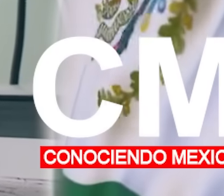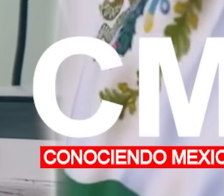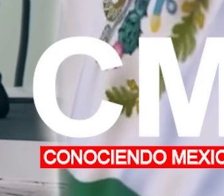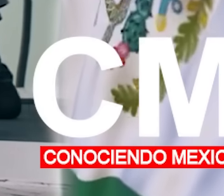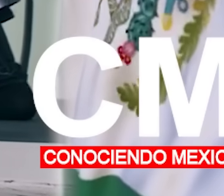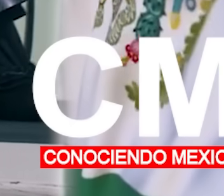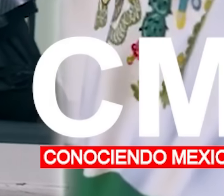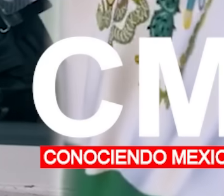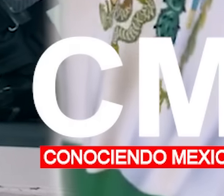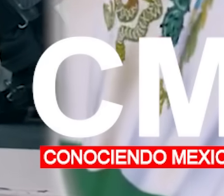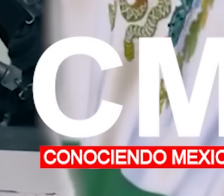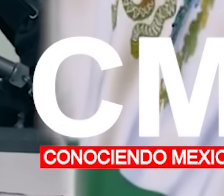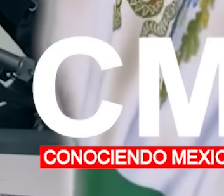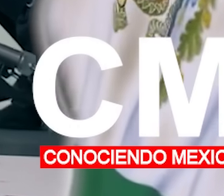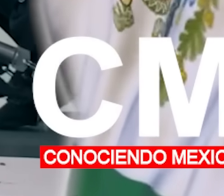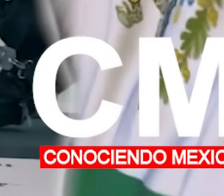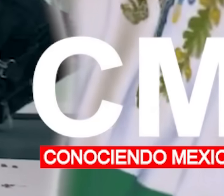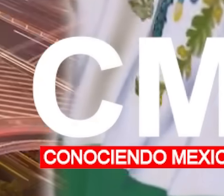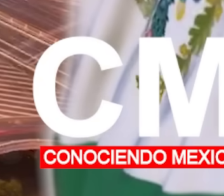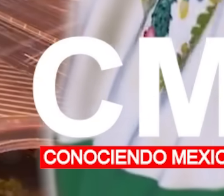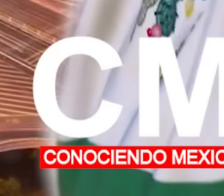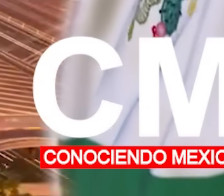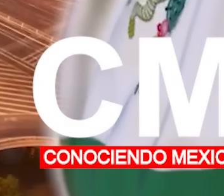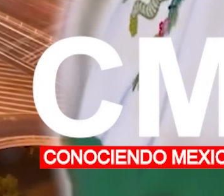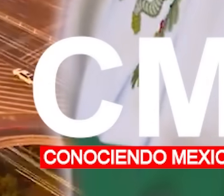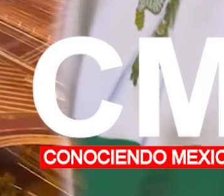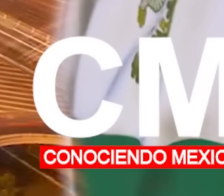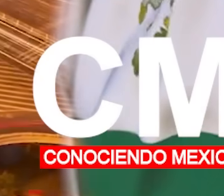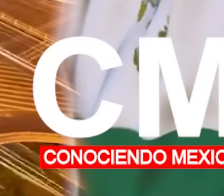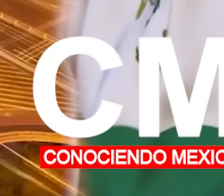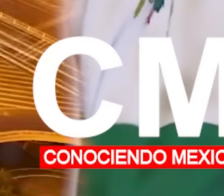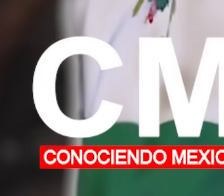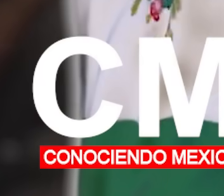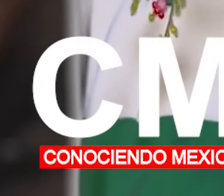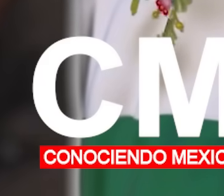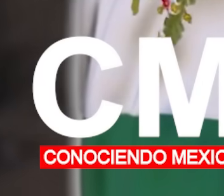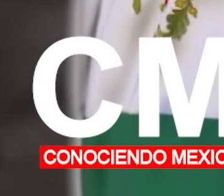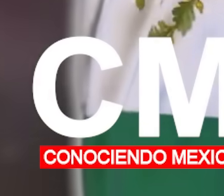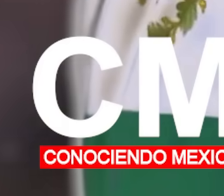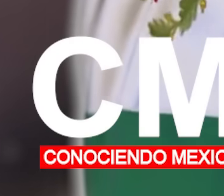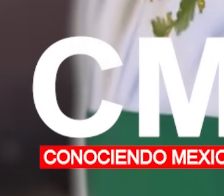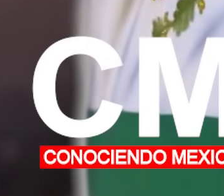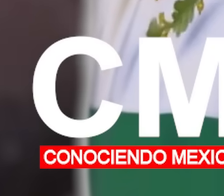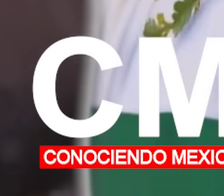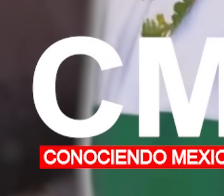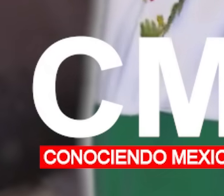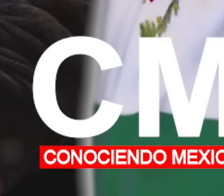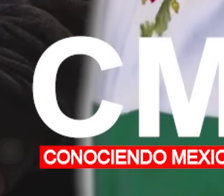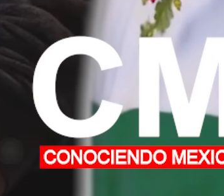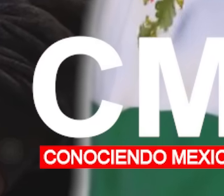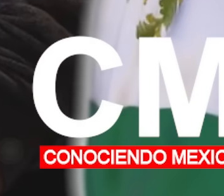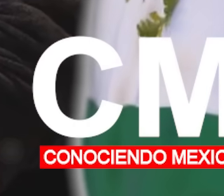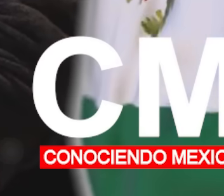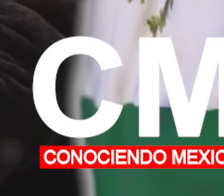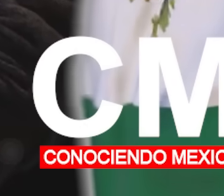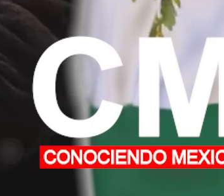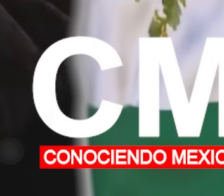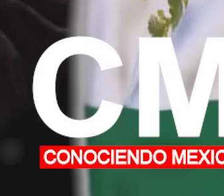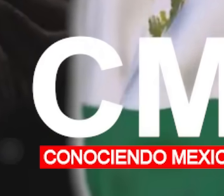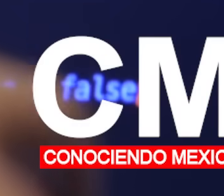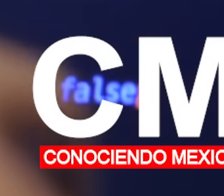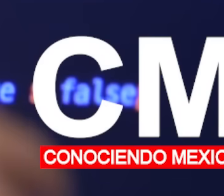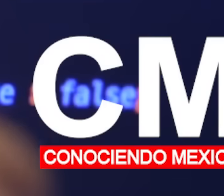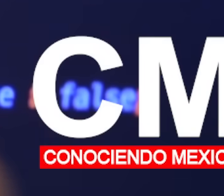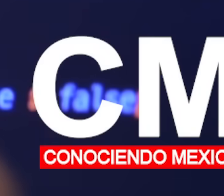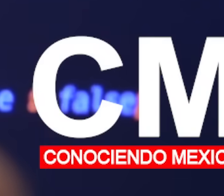fuentes limpias, maquinaria y equipo, tecnologías de la información y la comunicación, metales y petroquímica, mismas que generarán fuentes